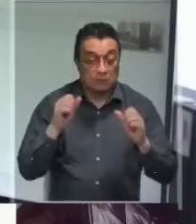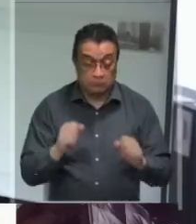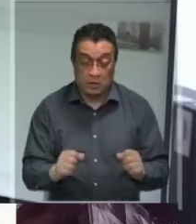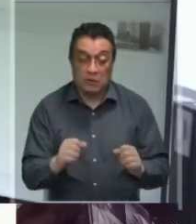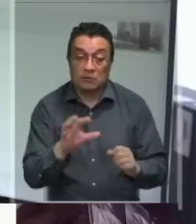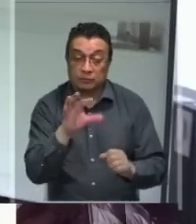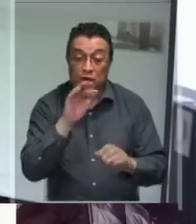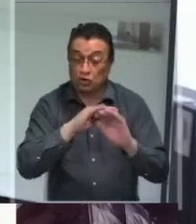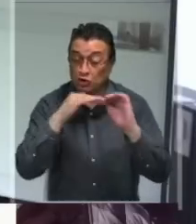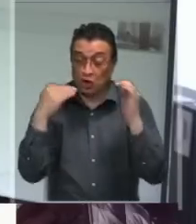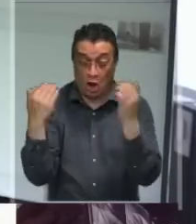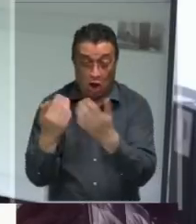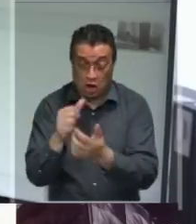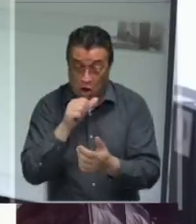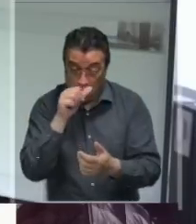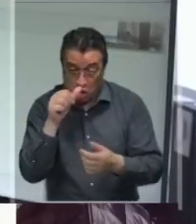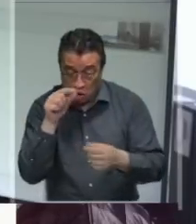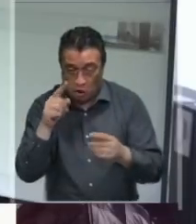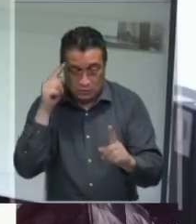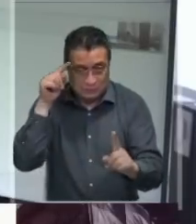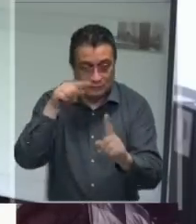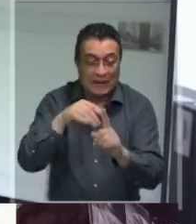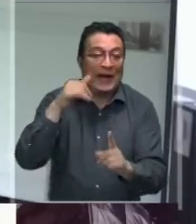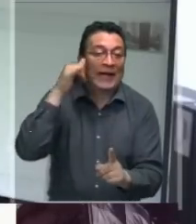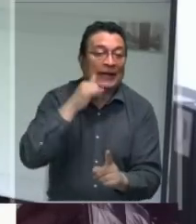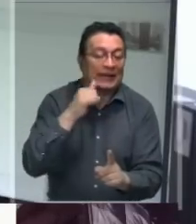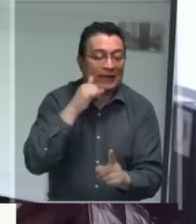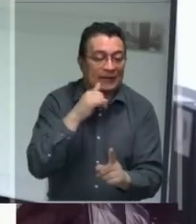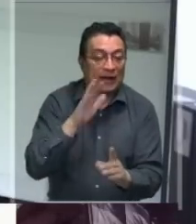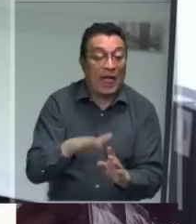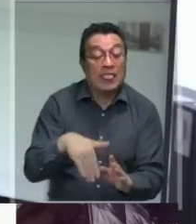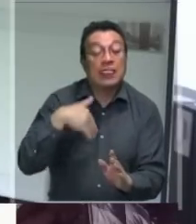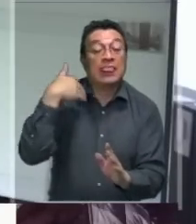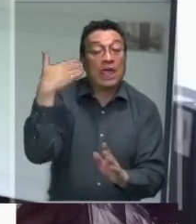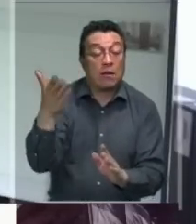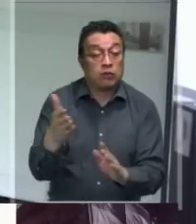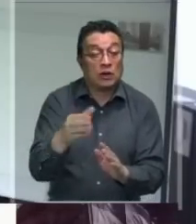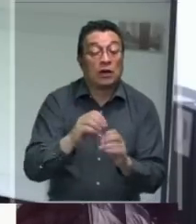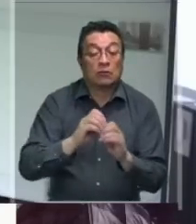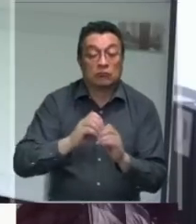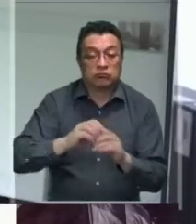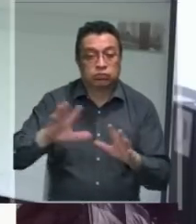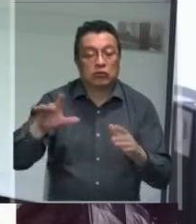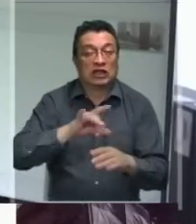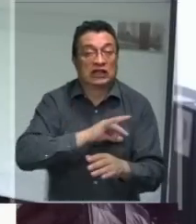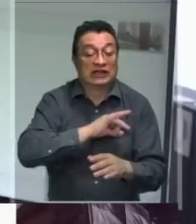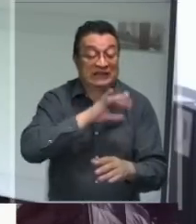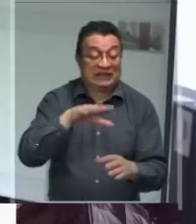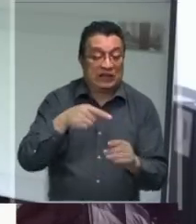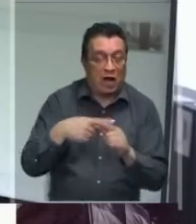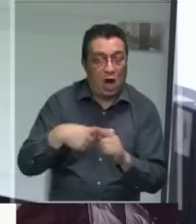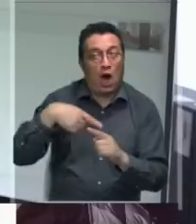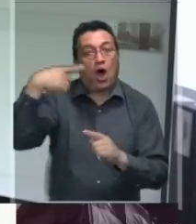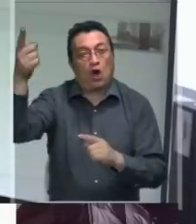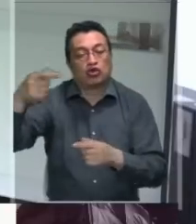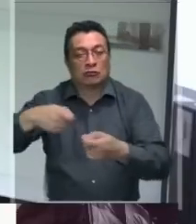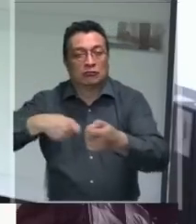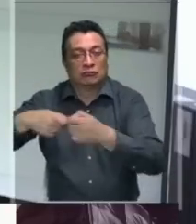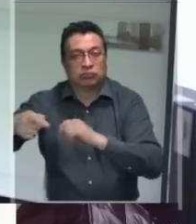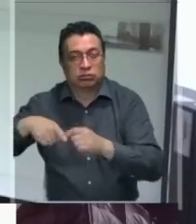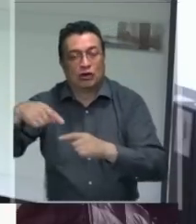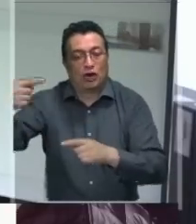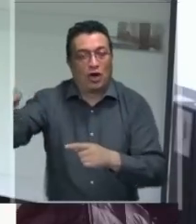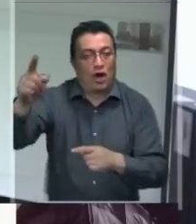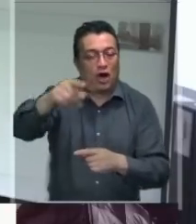toda la droga se concentraba o se iba a concentrar en Iquique para posteriormente salir del país a otros mercados